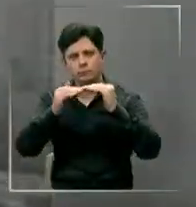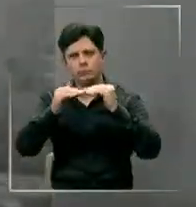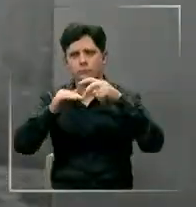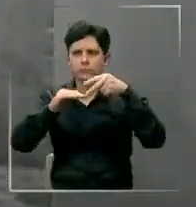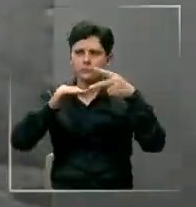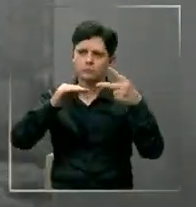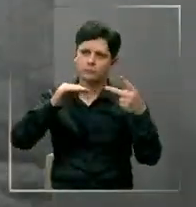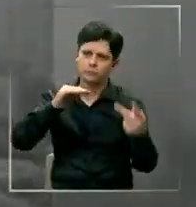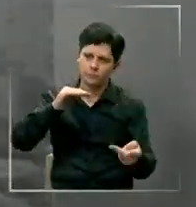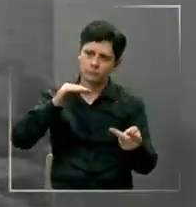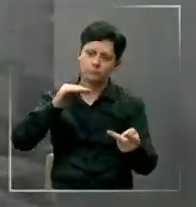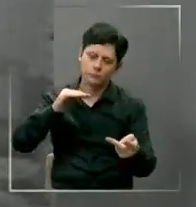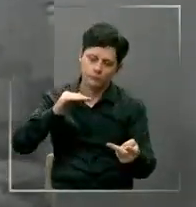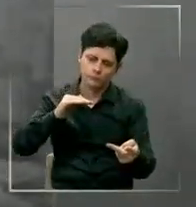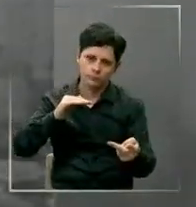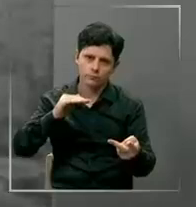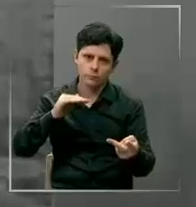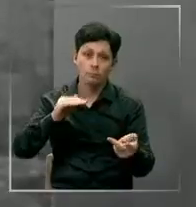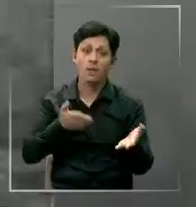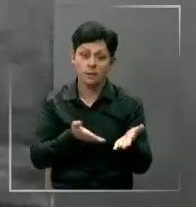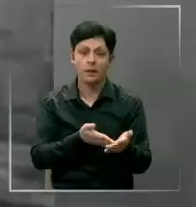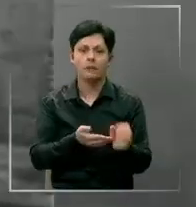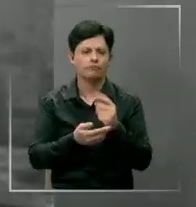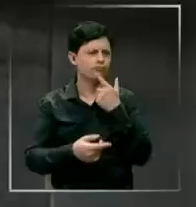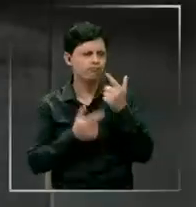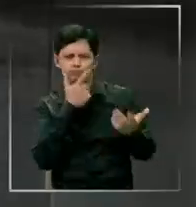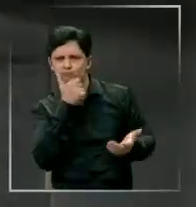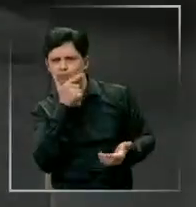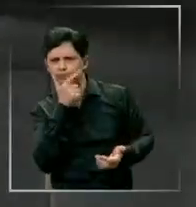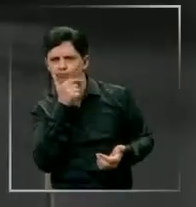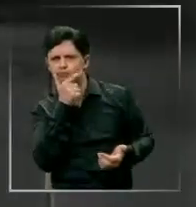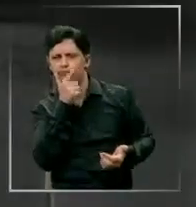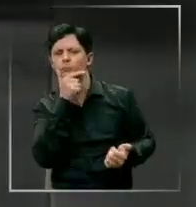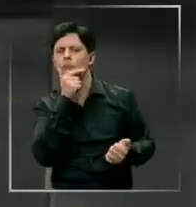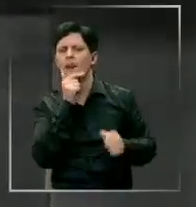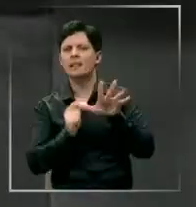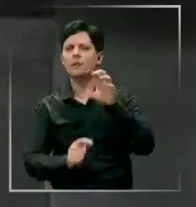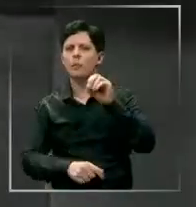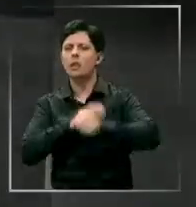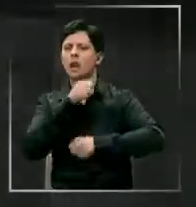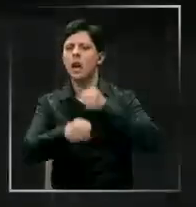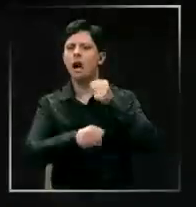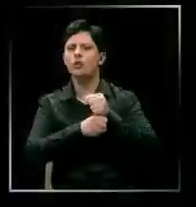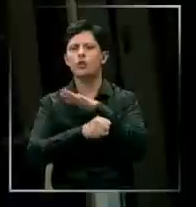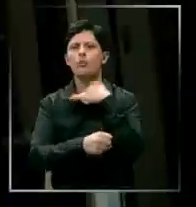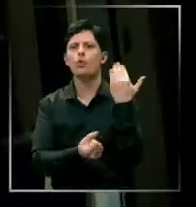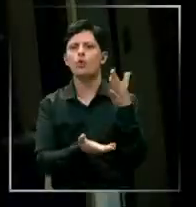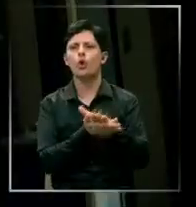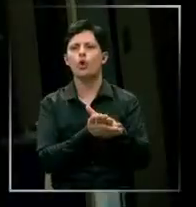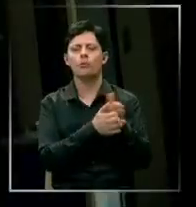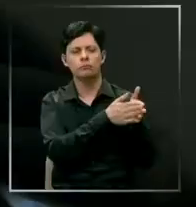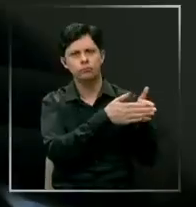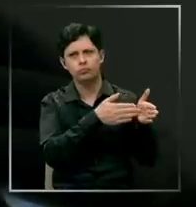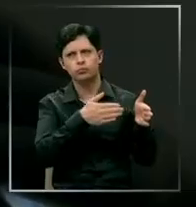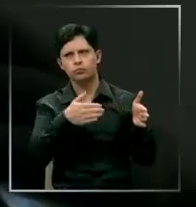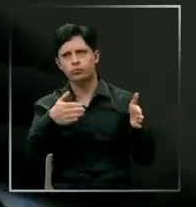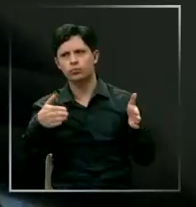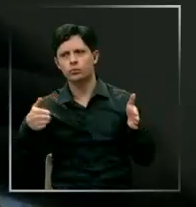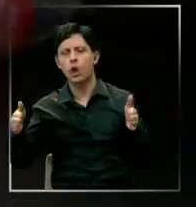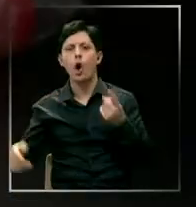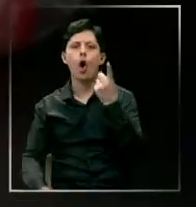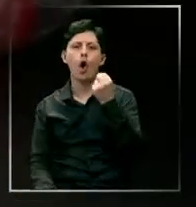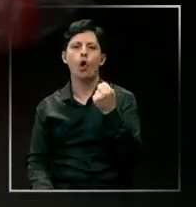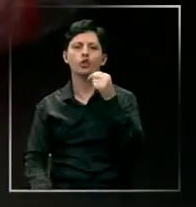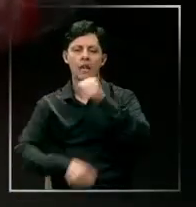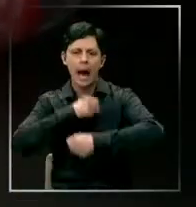su caso ese proceso seguiría abierto con interrogantes pendientes a 50 años de su fallecimiento. 11